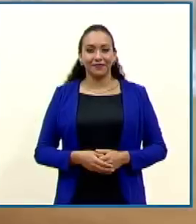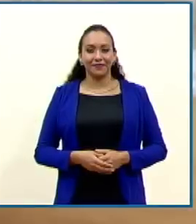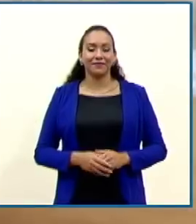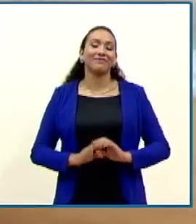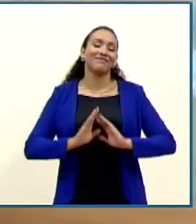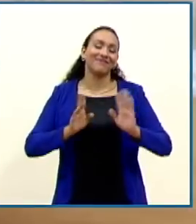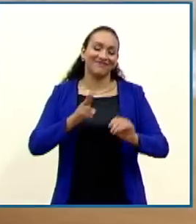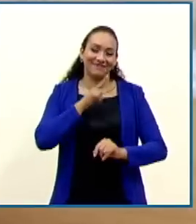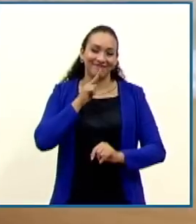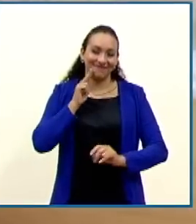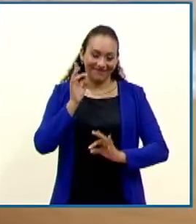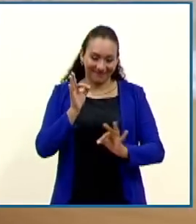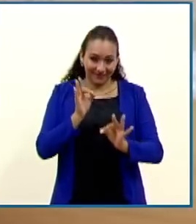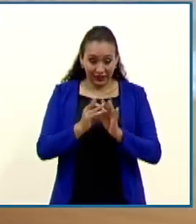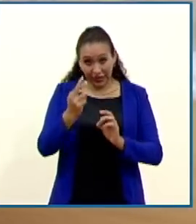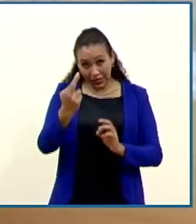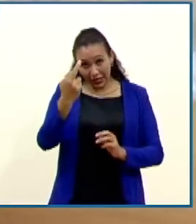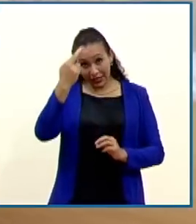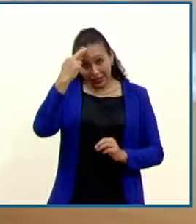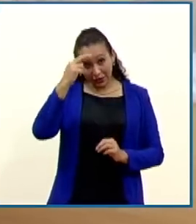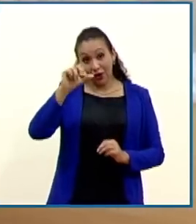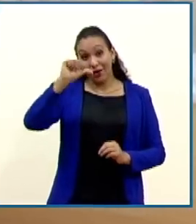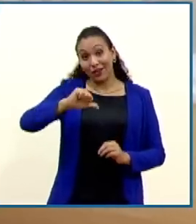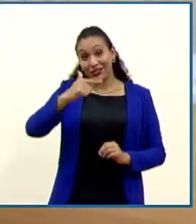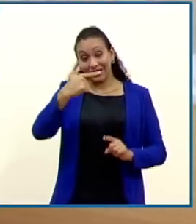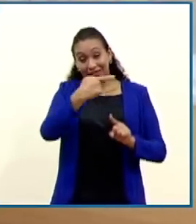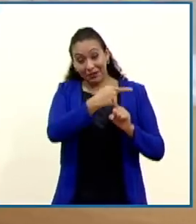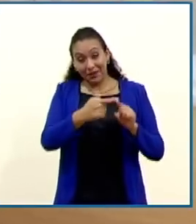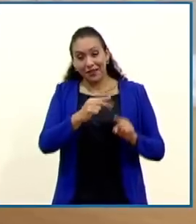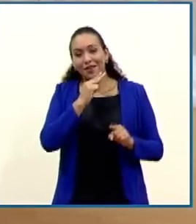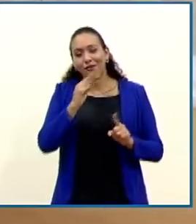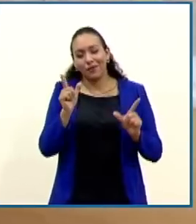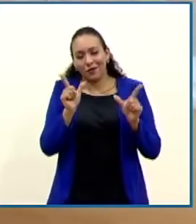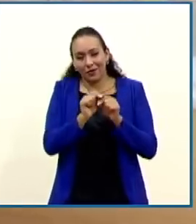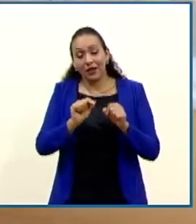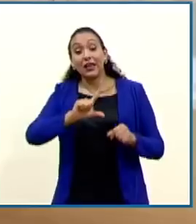Y ya nos vamos, pero sigue a las 19:30 horas nuestro avance informativo y a las